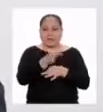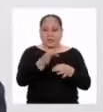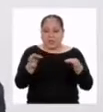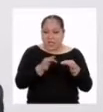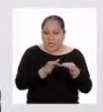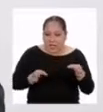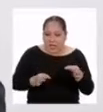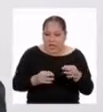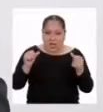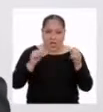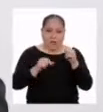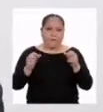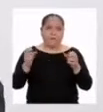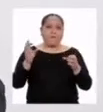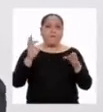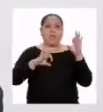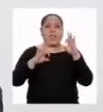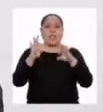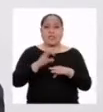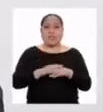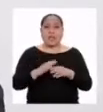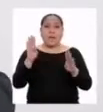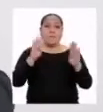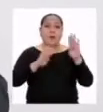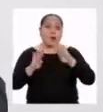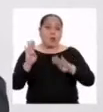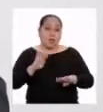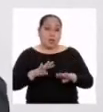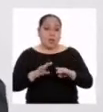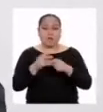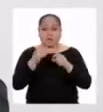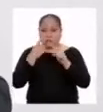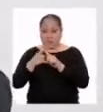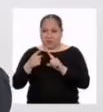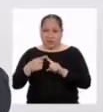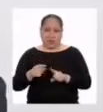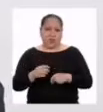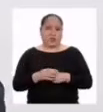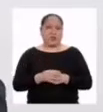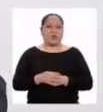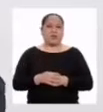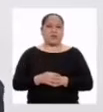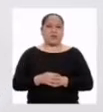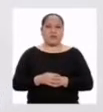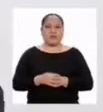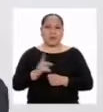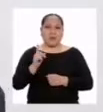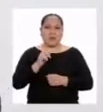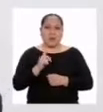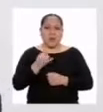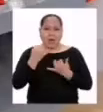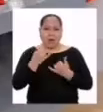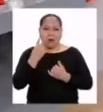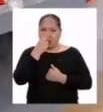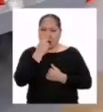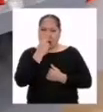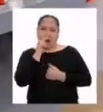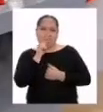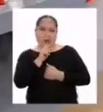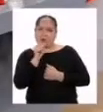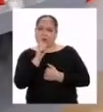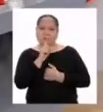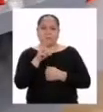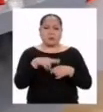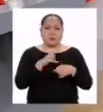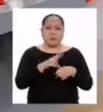ingeniería, física, biología, etc. Y a nadie le parece raro.